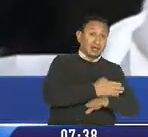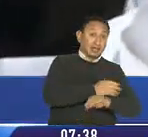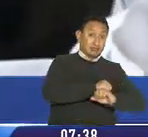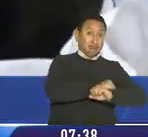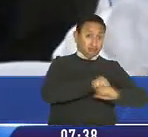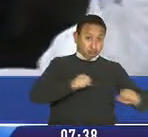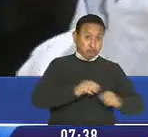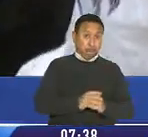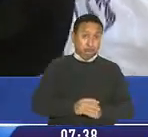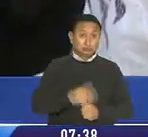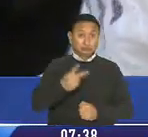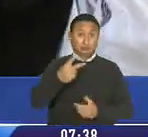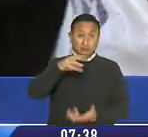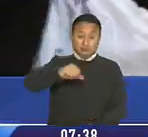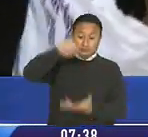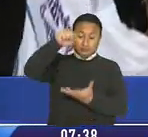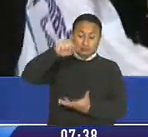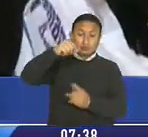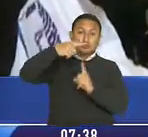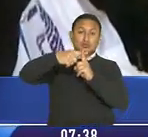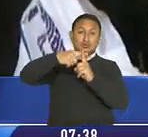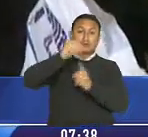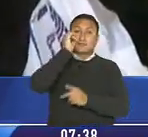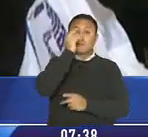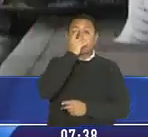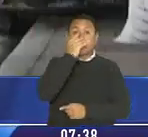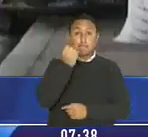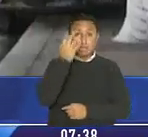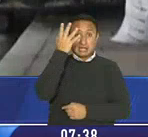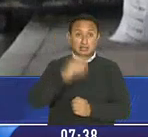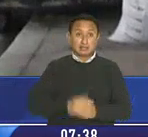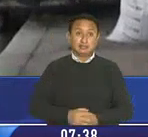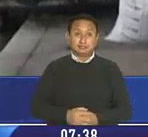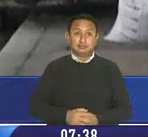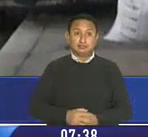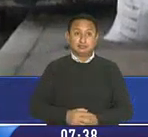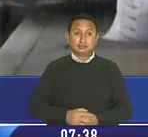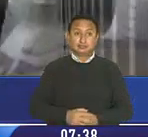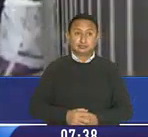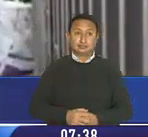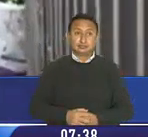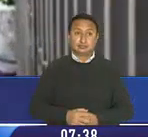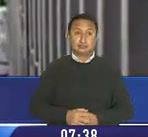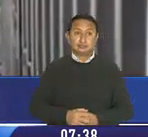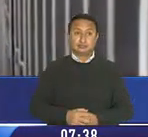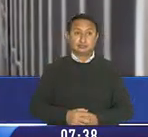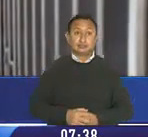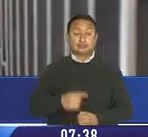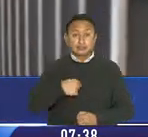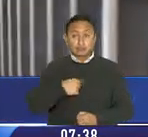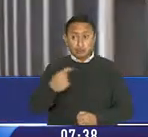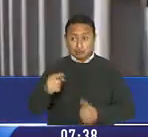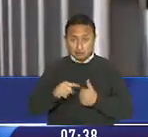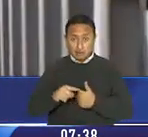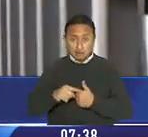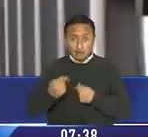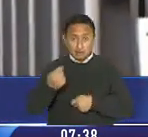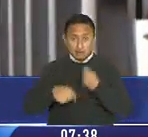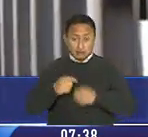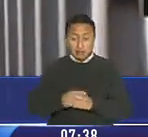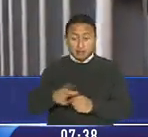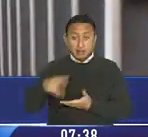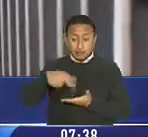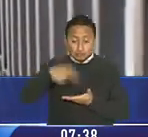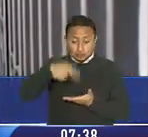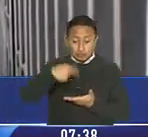arena con cruces y flores blancas. Por ese barrete y por el chucho. Yo tengo mi pequeño negocio que es el Papi Pollo. Y él a todos